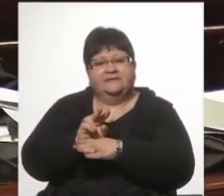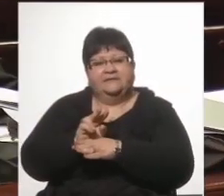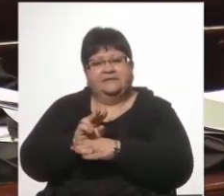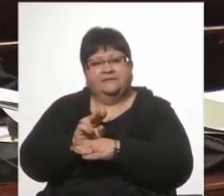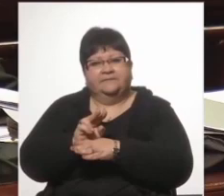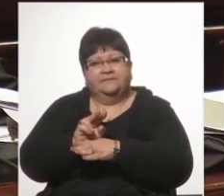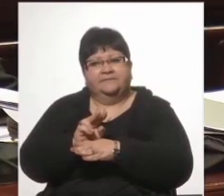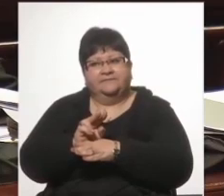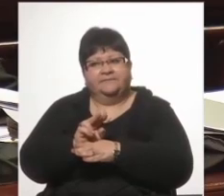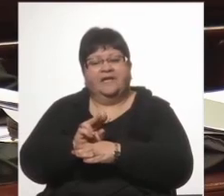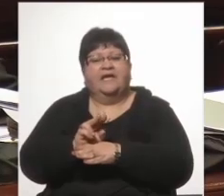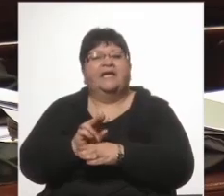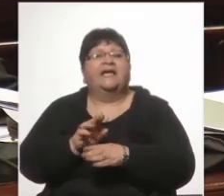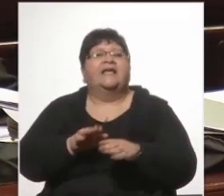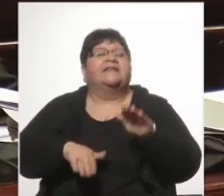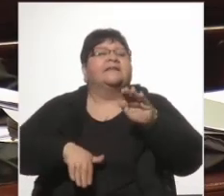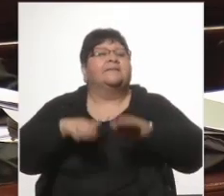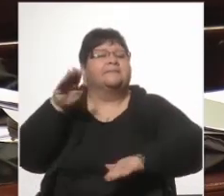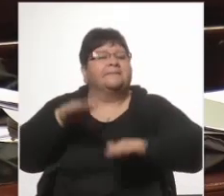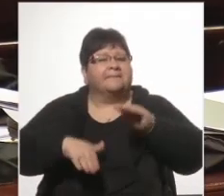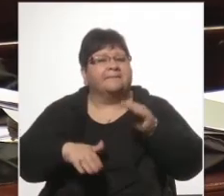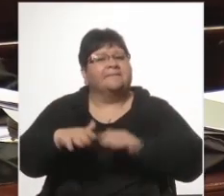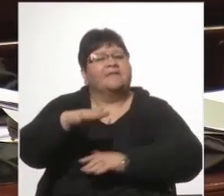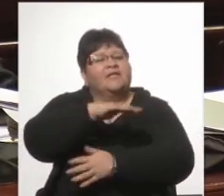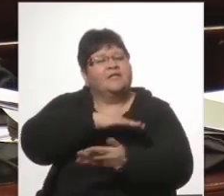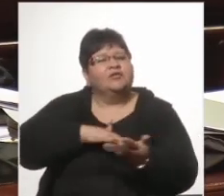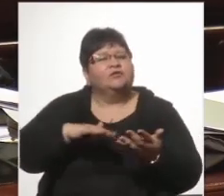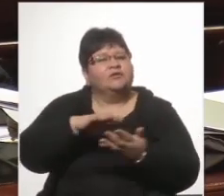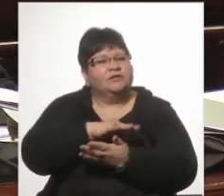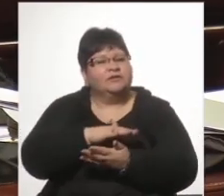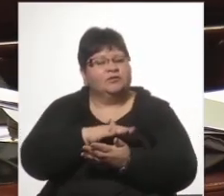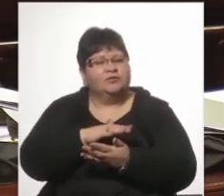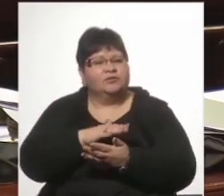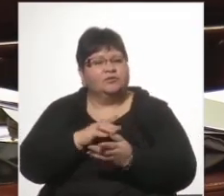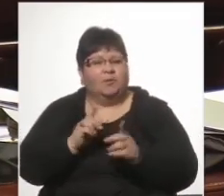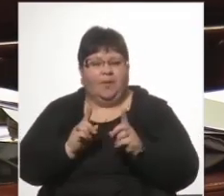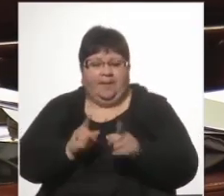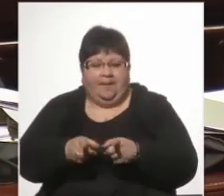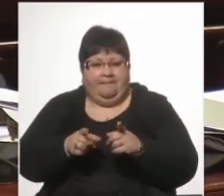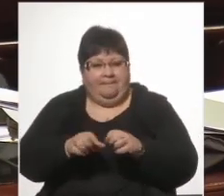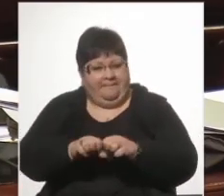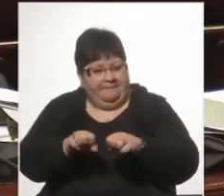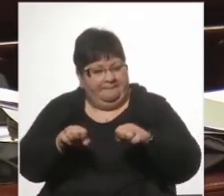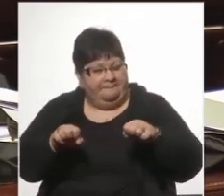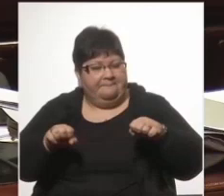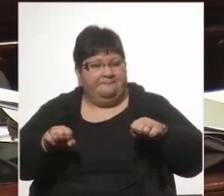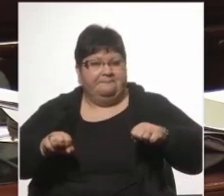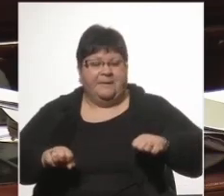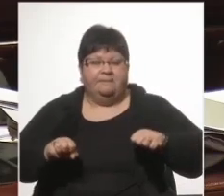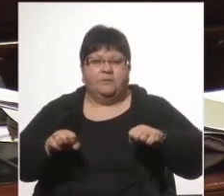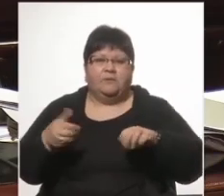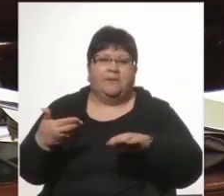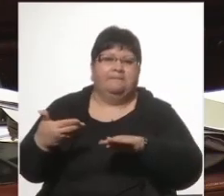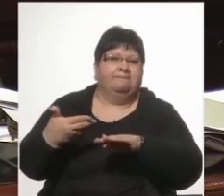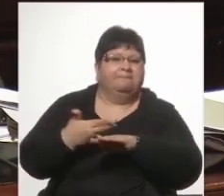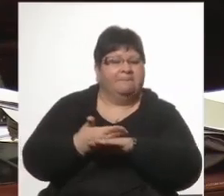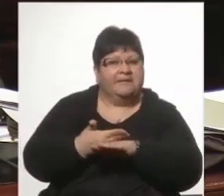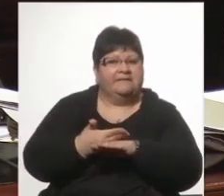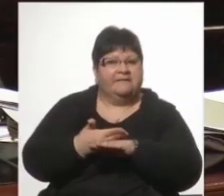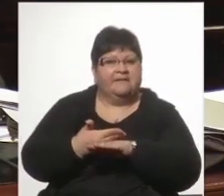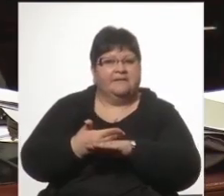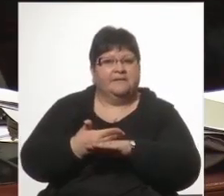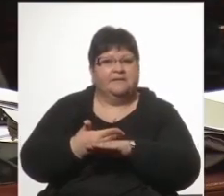verificación de hechos que haya realizado por intermedio de sus propios miembros, resulte que el pedido de desafuero no constituye